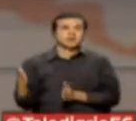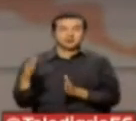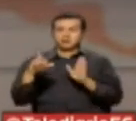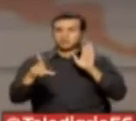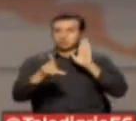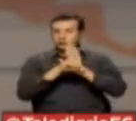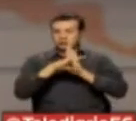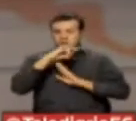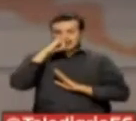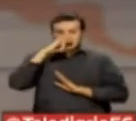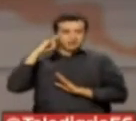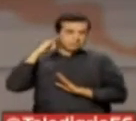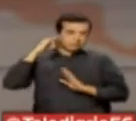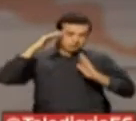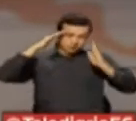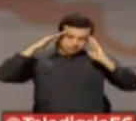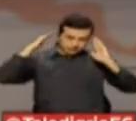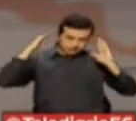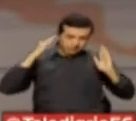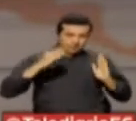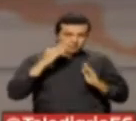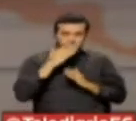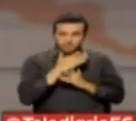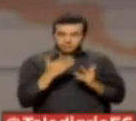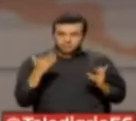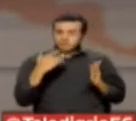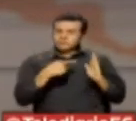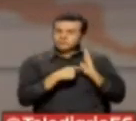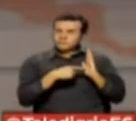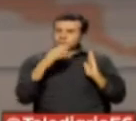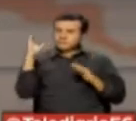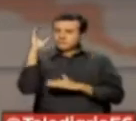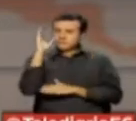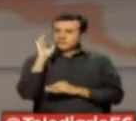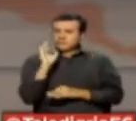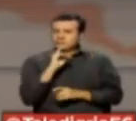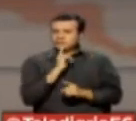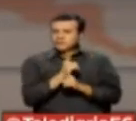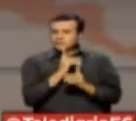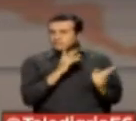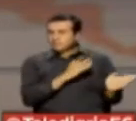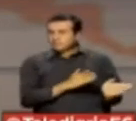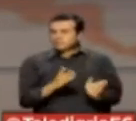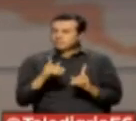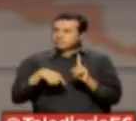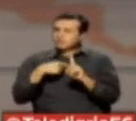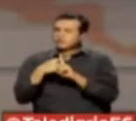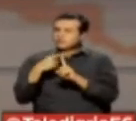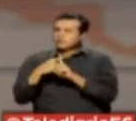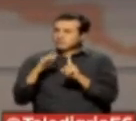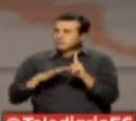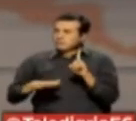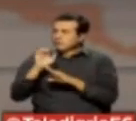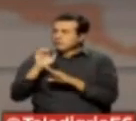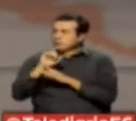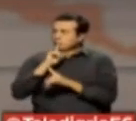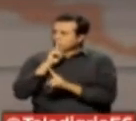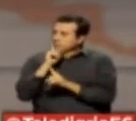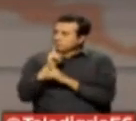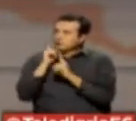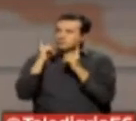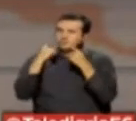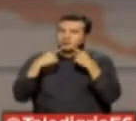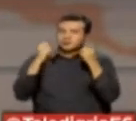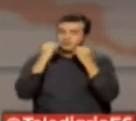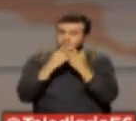ley de primera infancia y creo que el ejemplo colombiano está influyendo positiva aquí en ecuador ya se